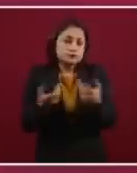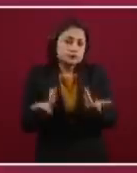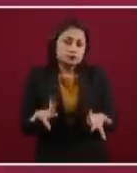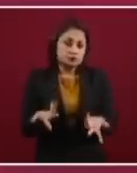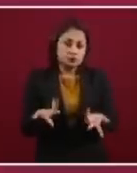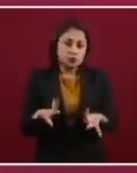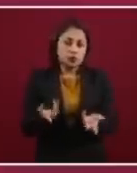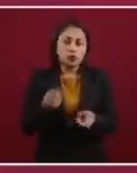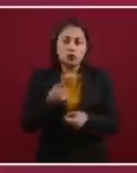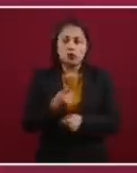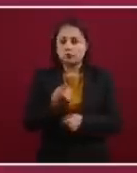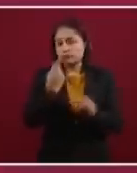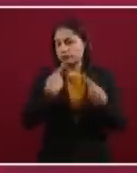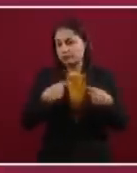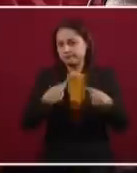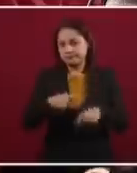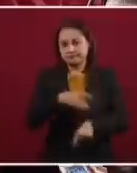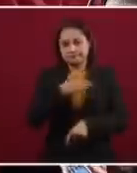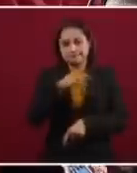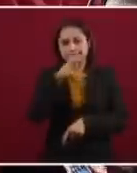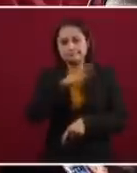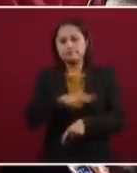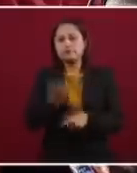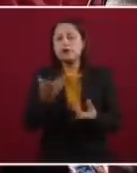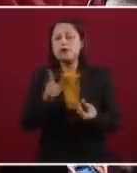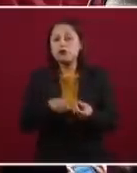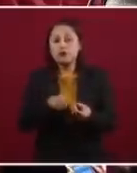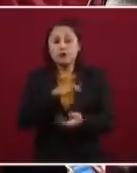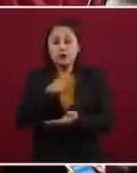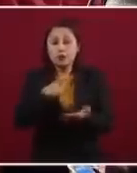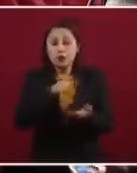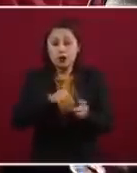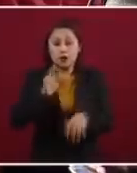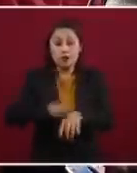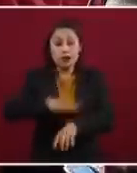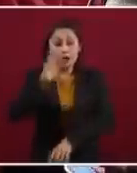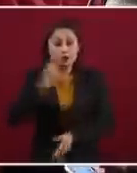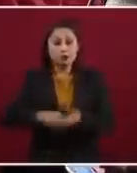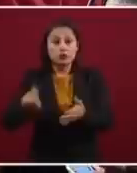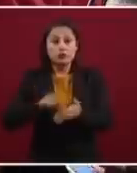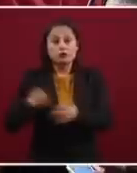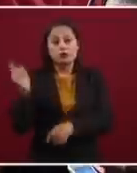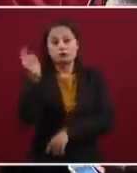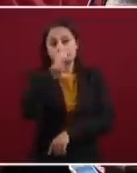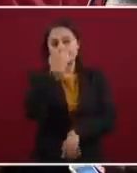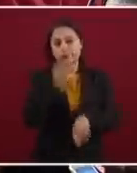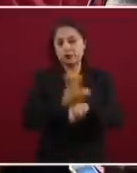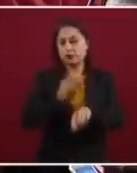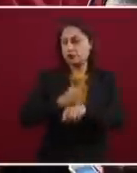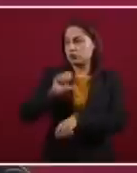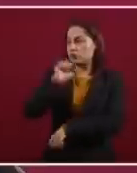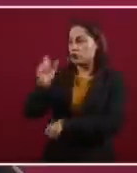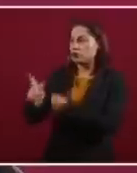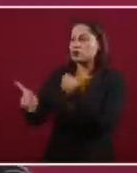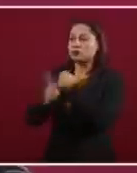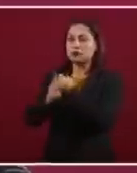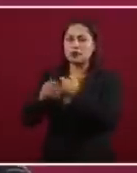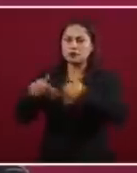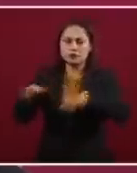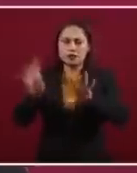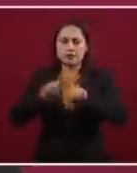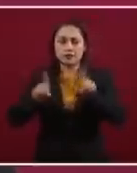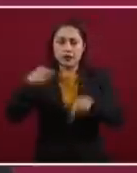mayor en eeuu y otros países no en méxico porque en méxico teníamos un uso